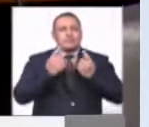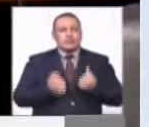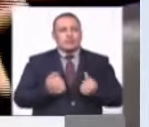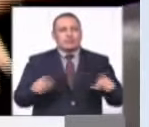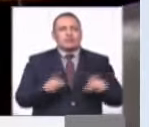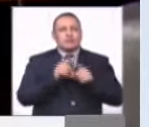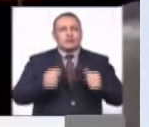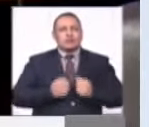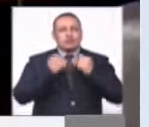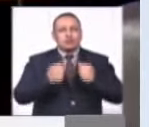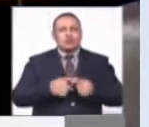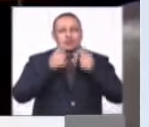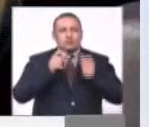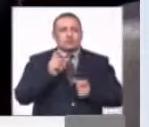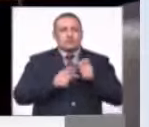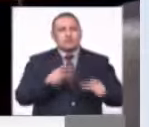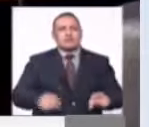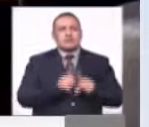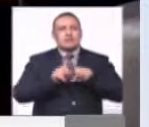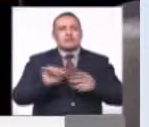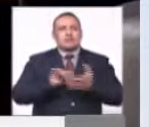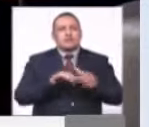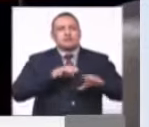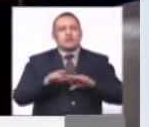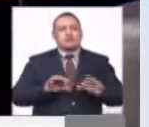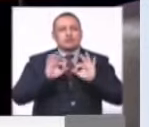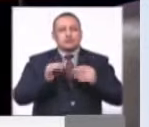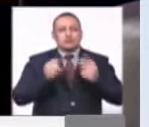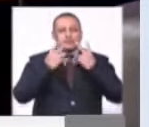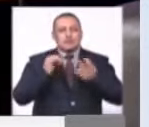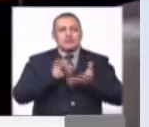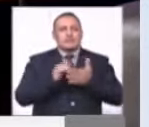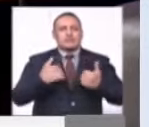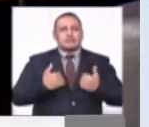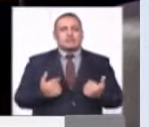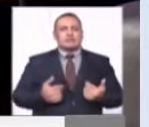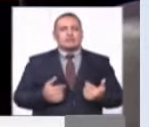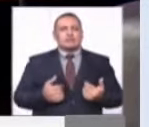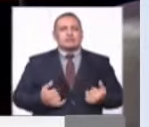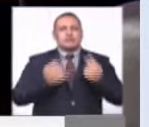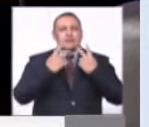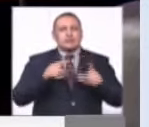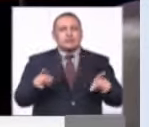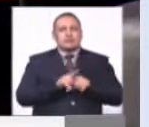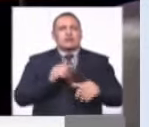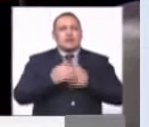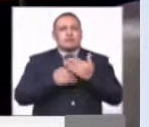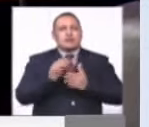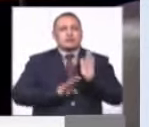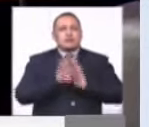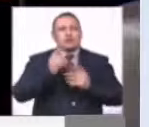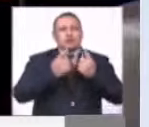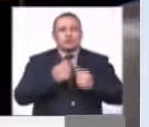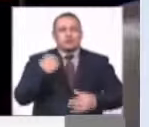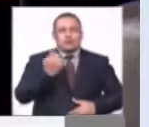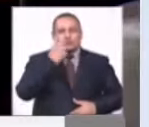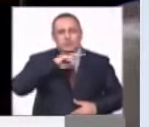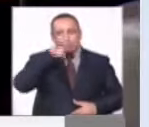y lucha contra la seguridad ciudadana si no hacen justamente eso que deberían hacer? El crecimiento económico de este